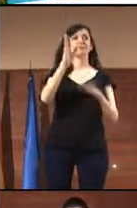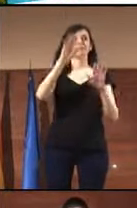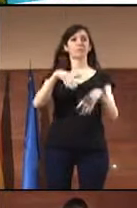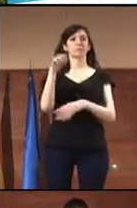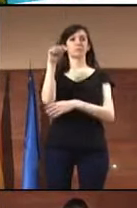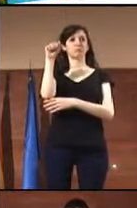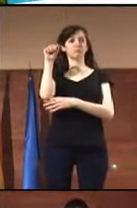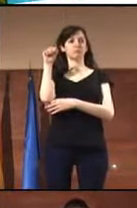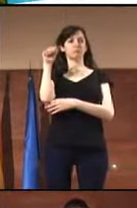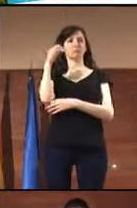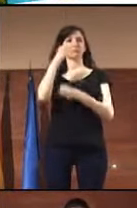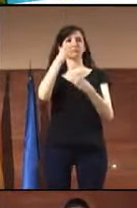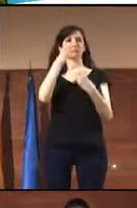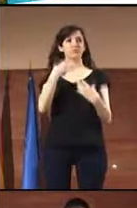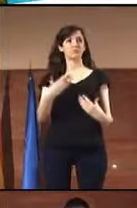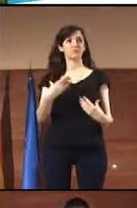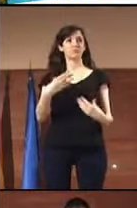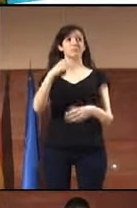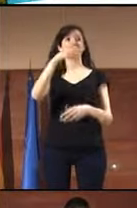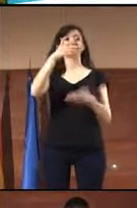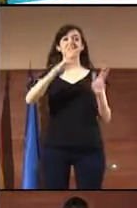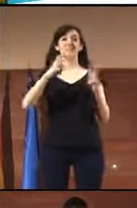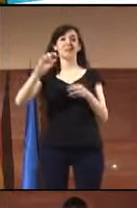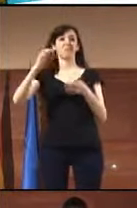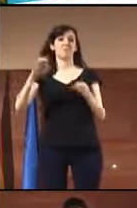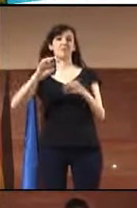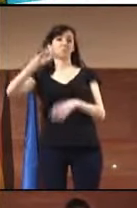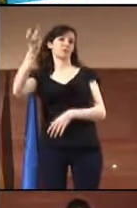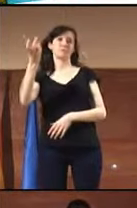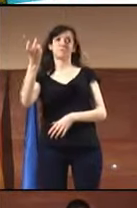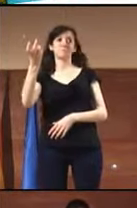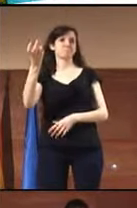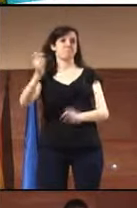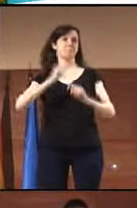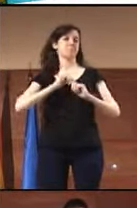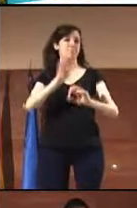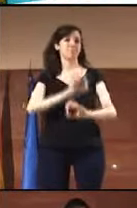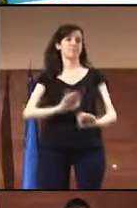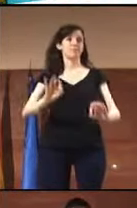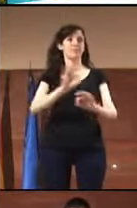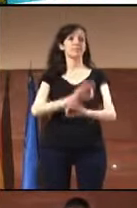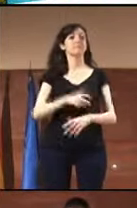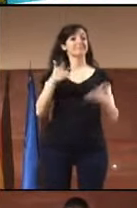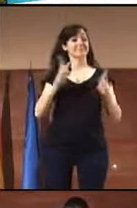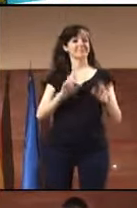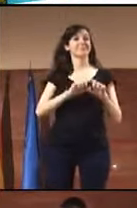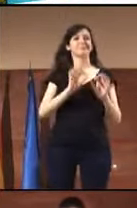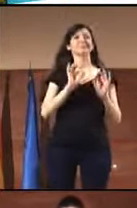apoyo que no nos va a dar otra silla. Y en este tipo de silla nos lo permite.